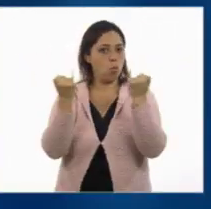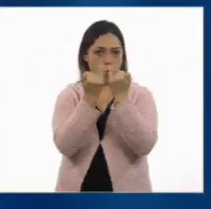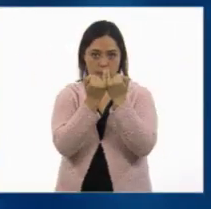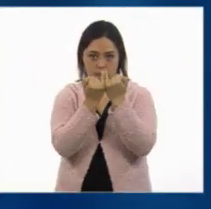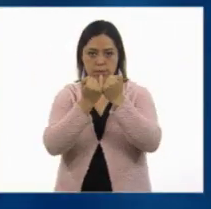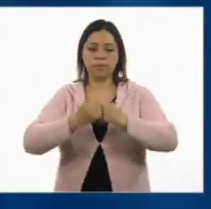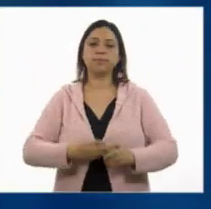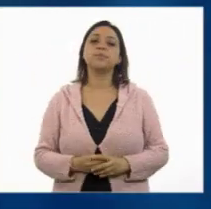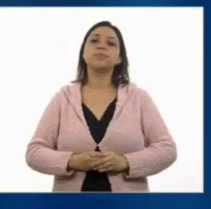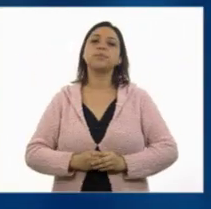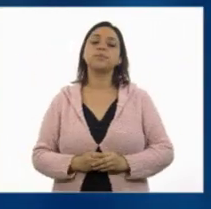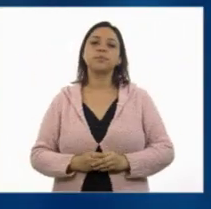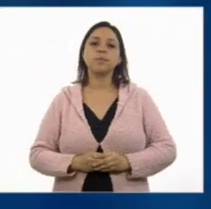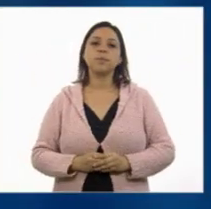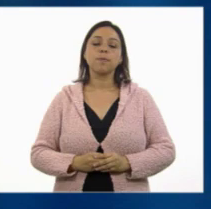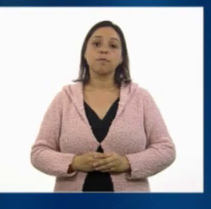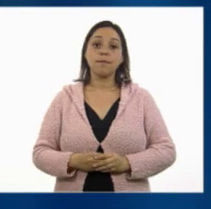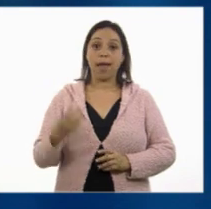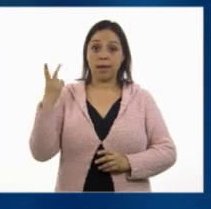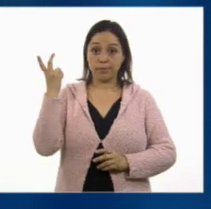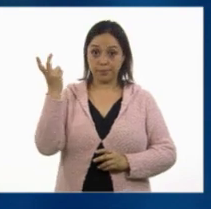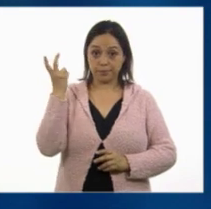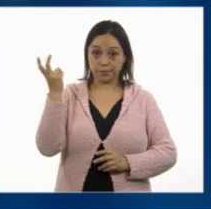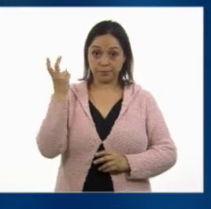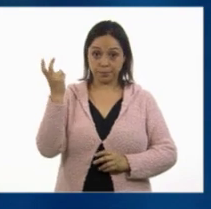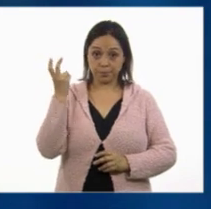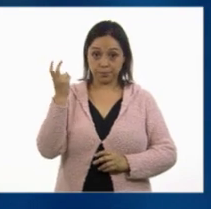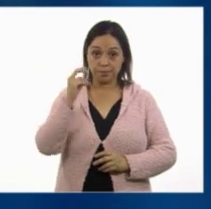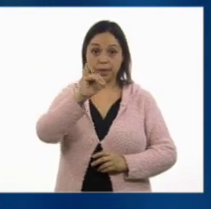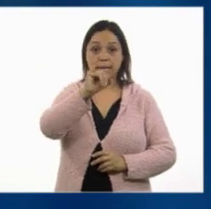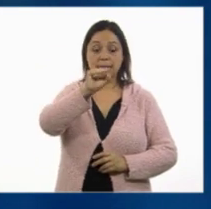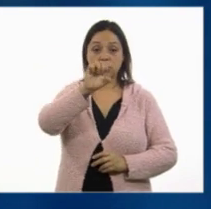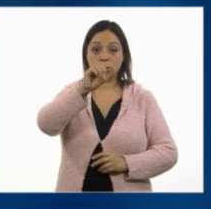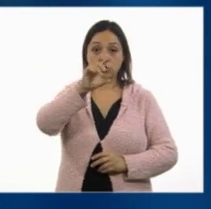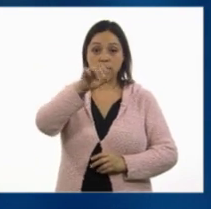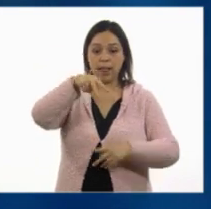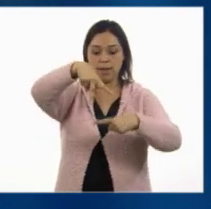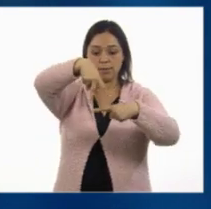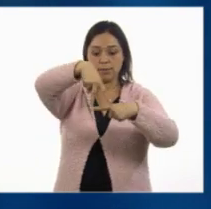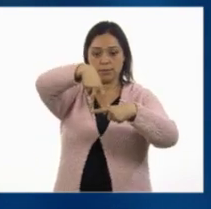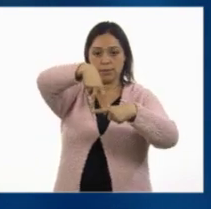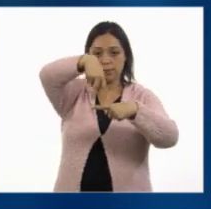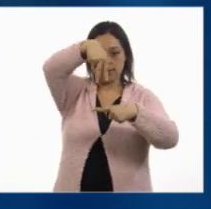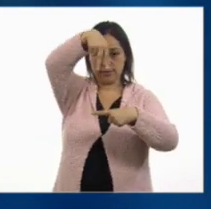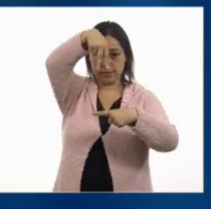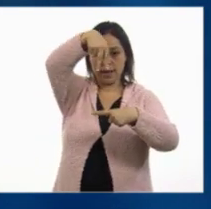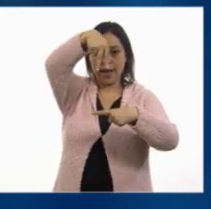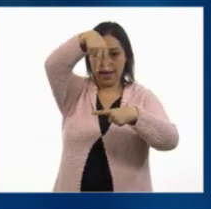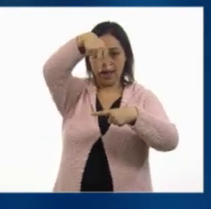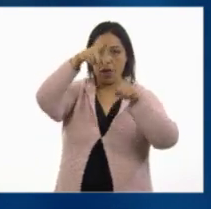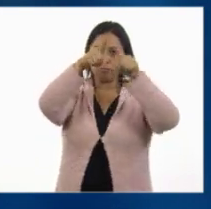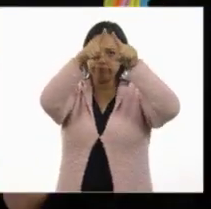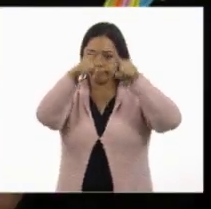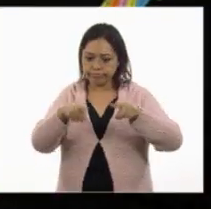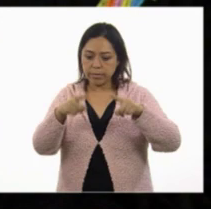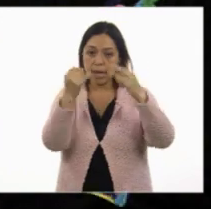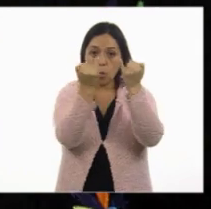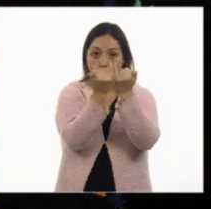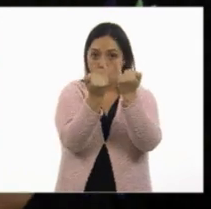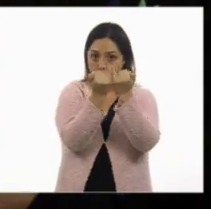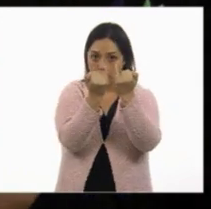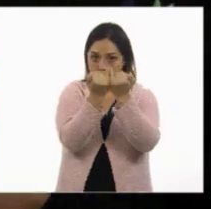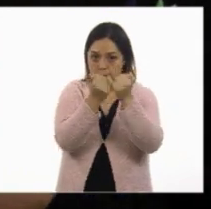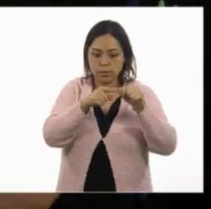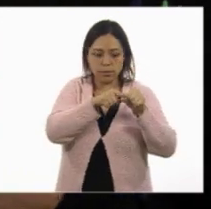¿Sale? Aquí tenemos un triángulo isósceles. Tiene dos lados iguales de la misma medida y